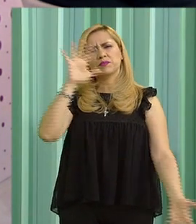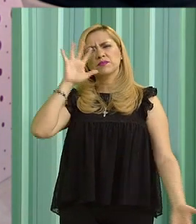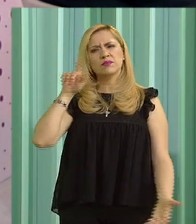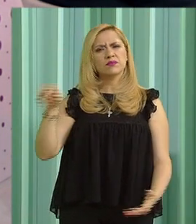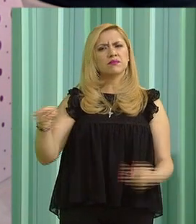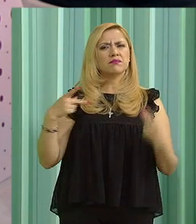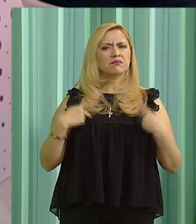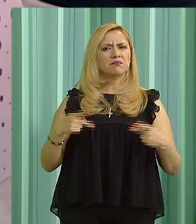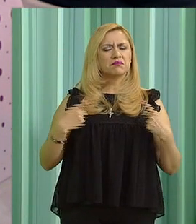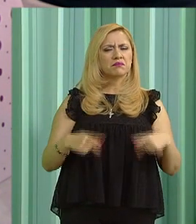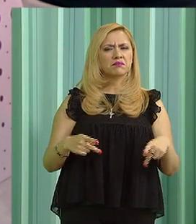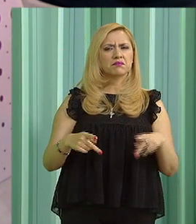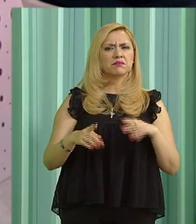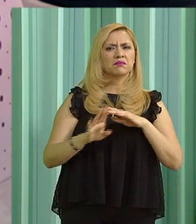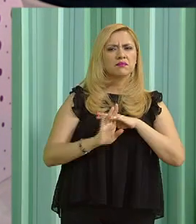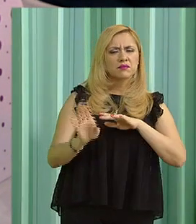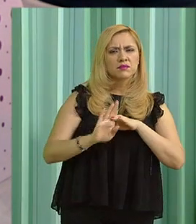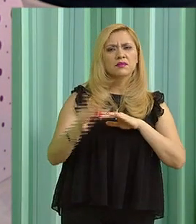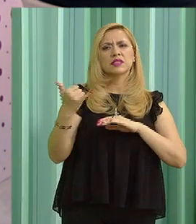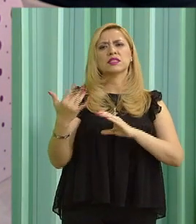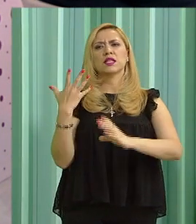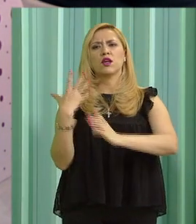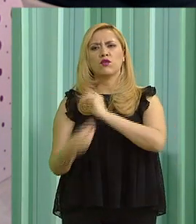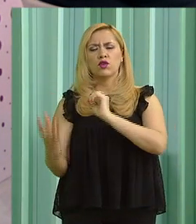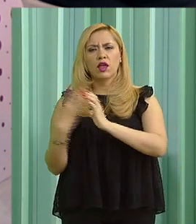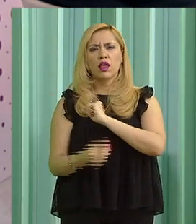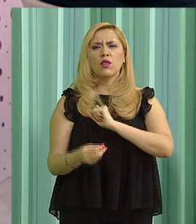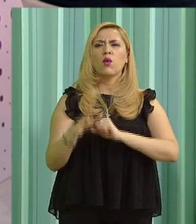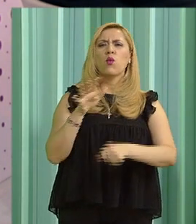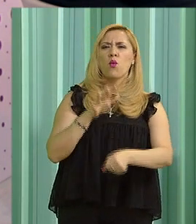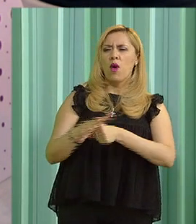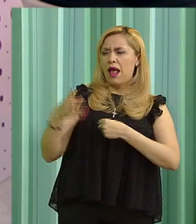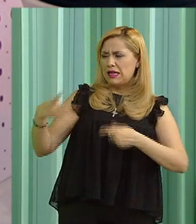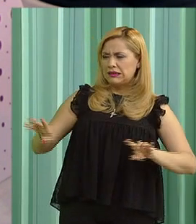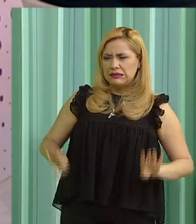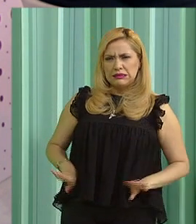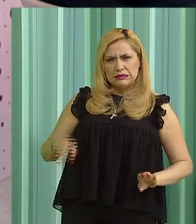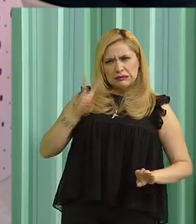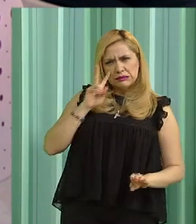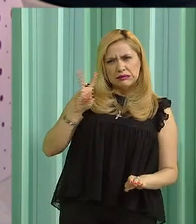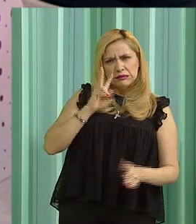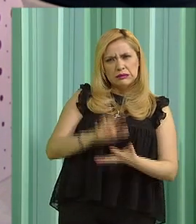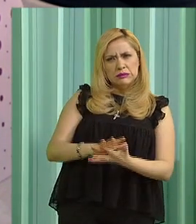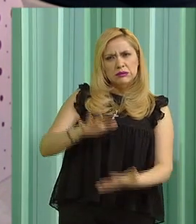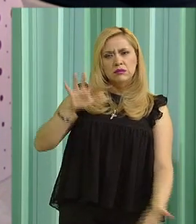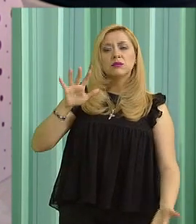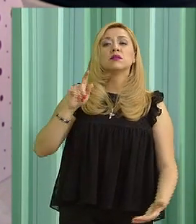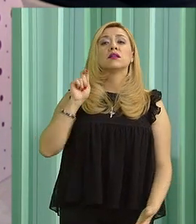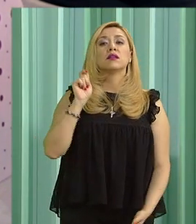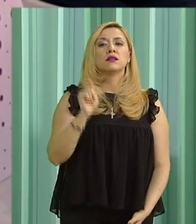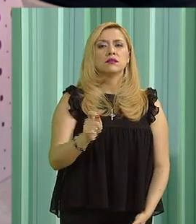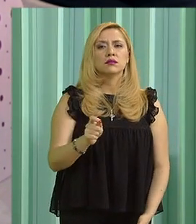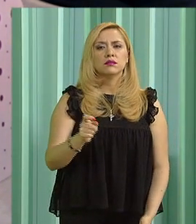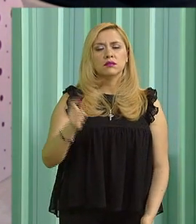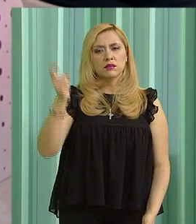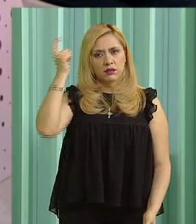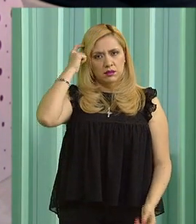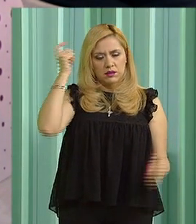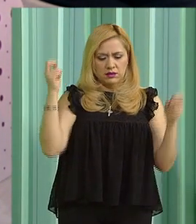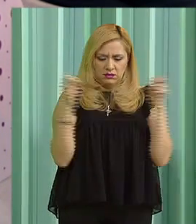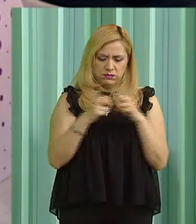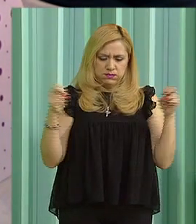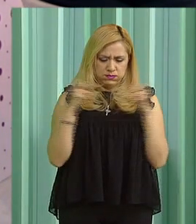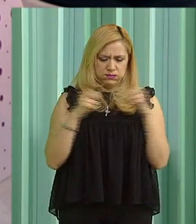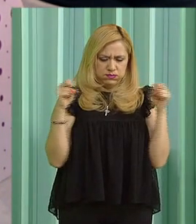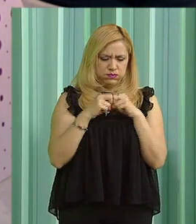encontrar en los migrantes y los refugiados debido a estas condiciones es el trastorno de estrés